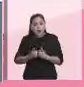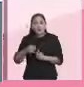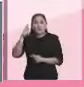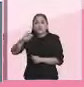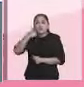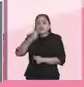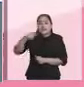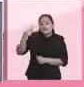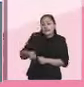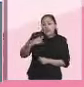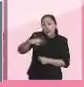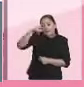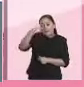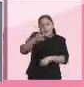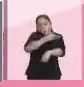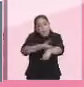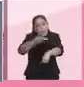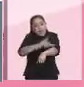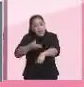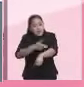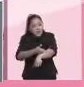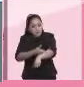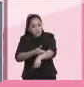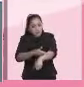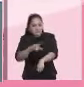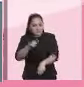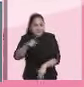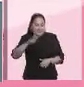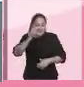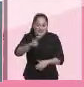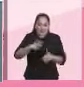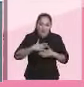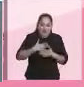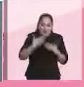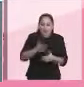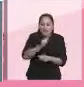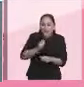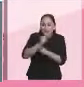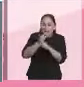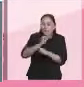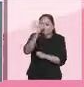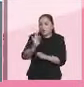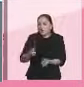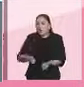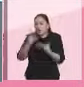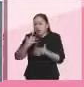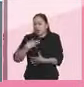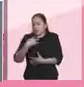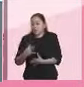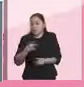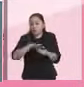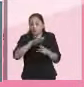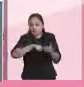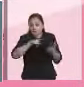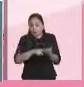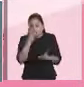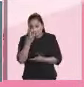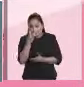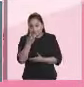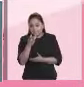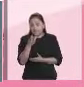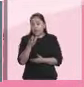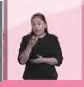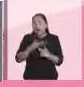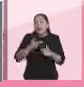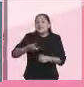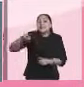resolver a México. No te confíes de las encuestas, ¿eh? Las encuestas no son todavía hoy la elección. Esa va a ser hasta